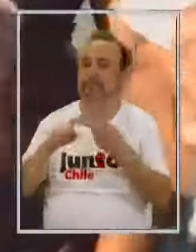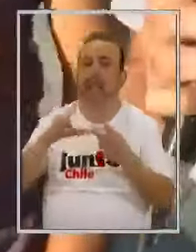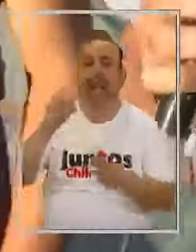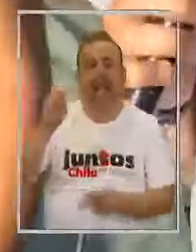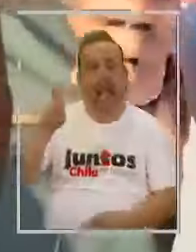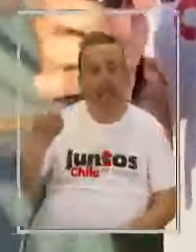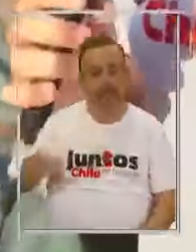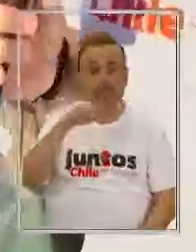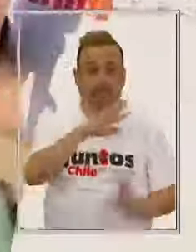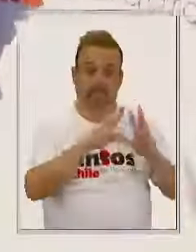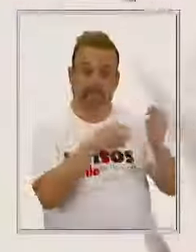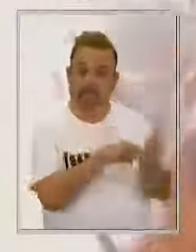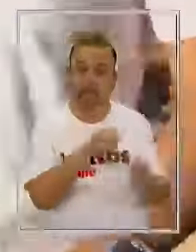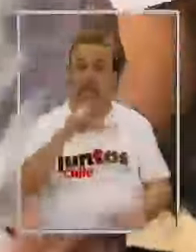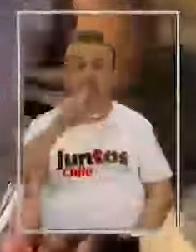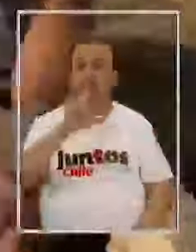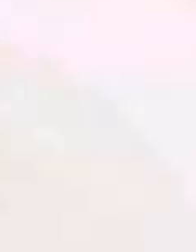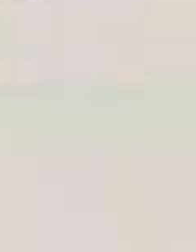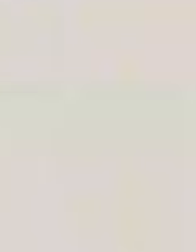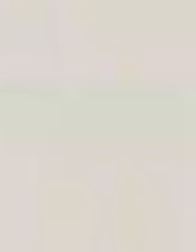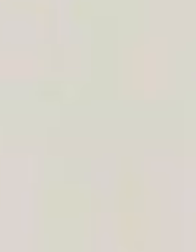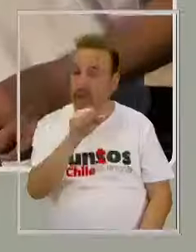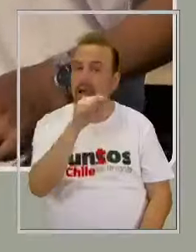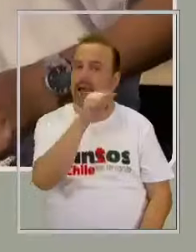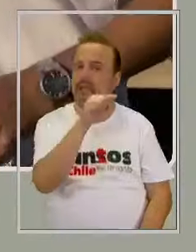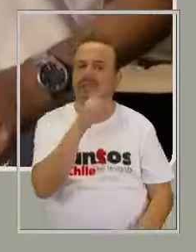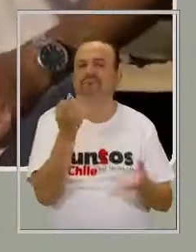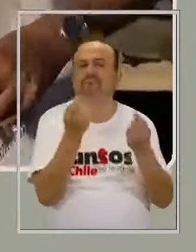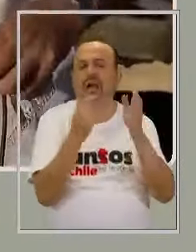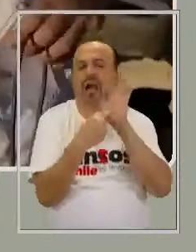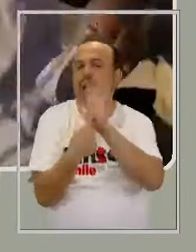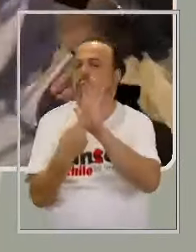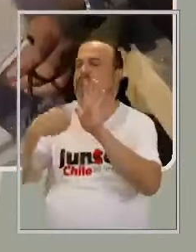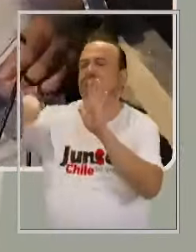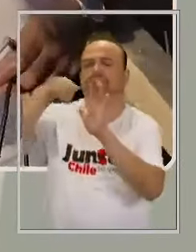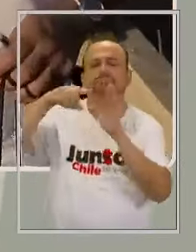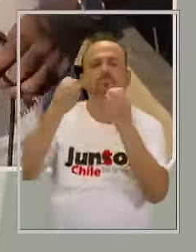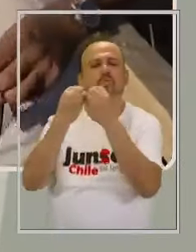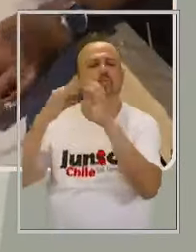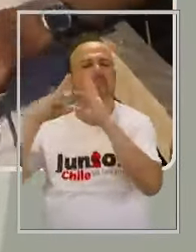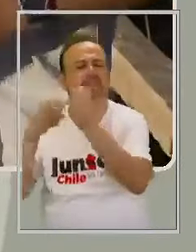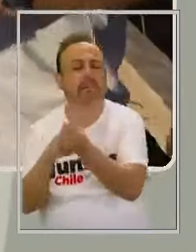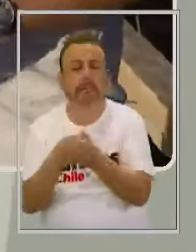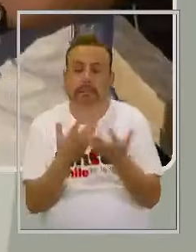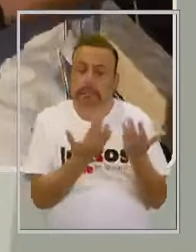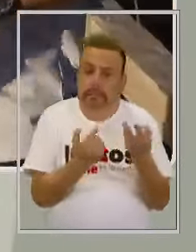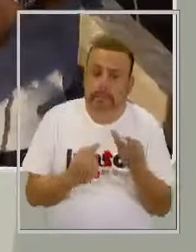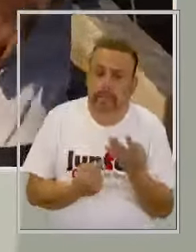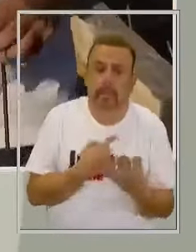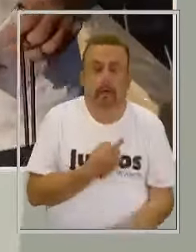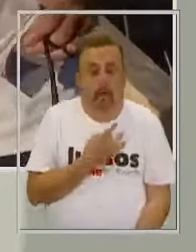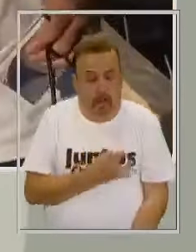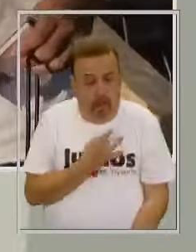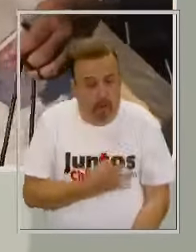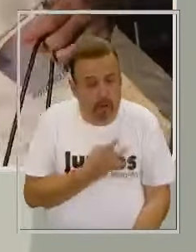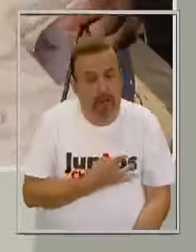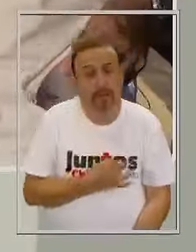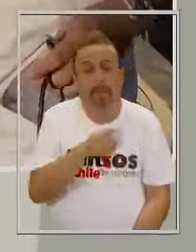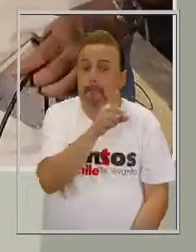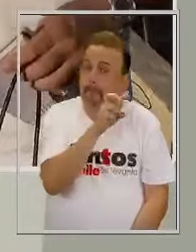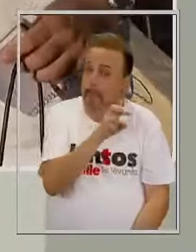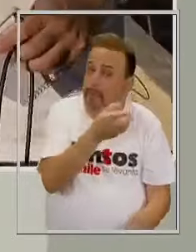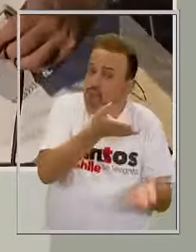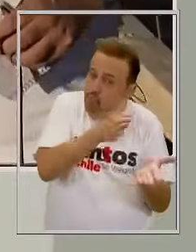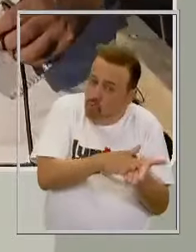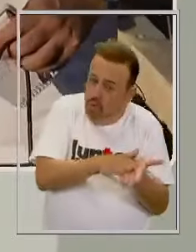Leiva representa a miles de familias acá que están con muchísimas necesidades, más el dolor de haber perdido al